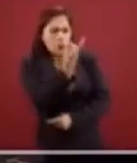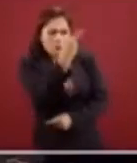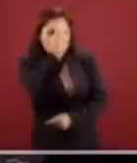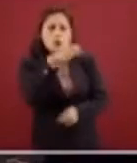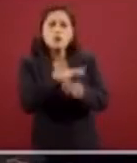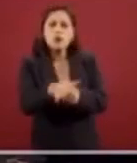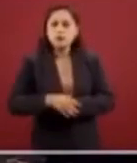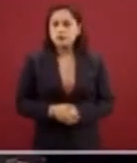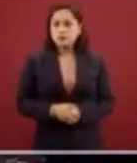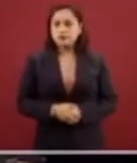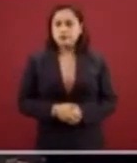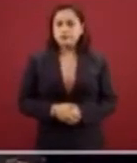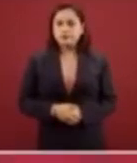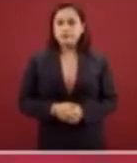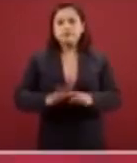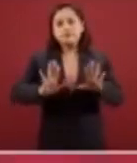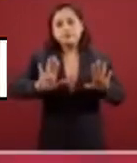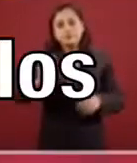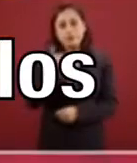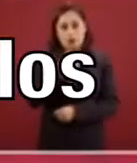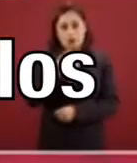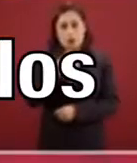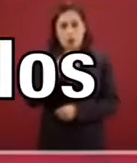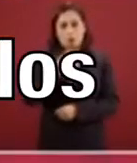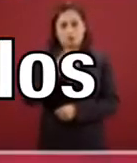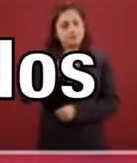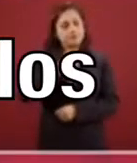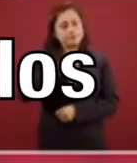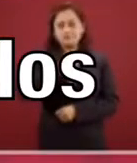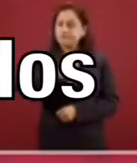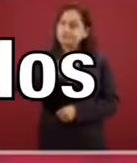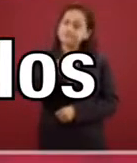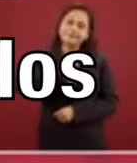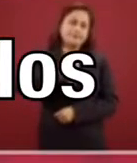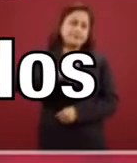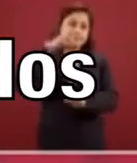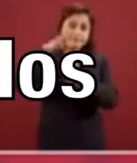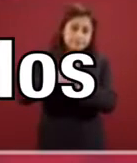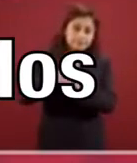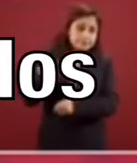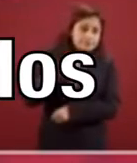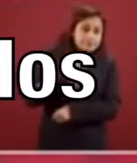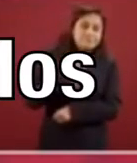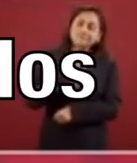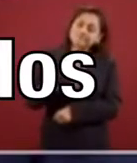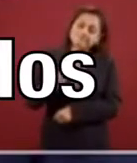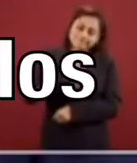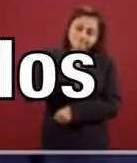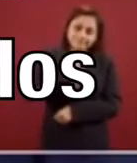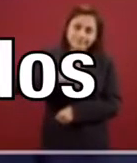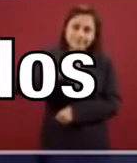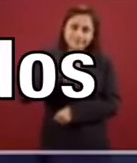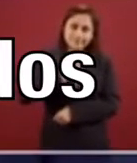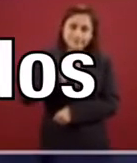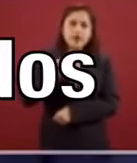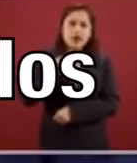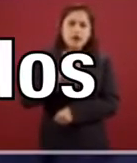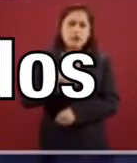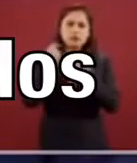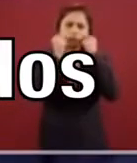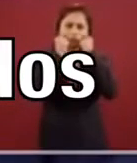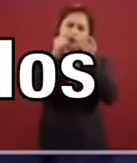pues yo este lamento mucho que sea así pero hay que volverlo